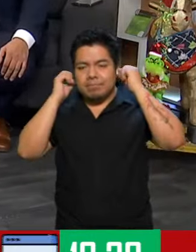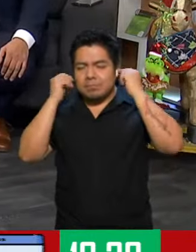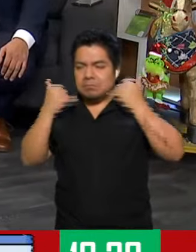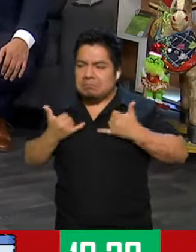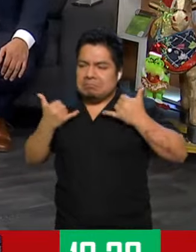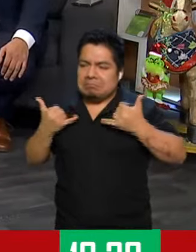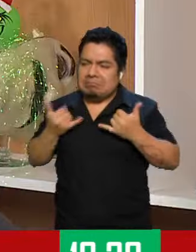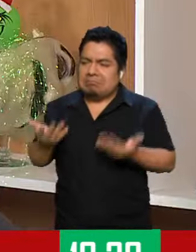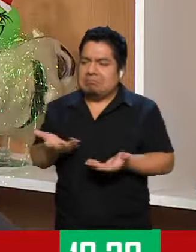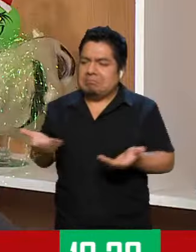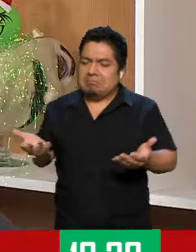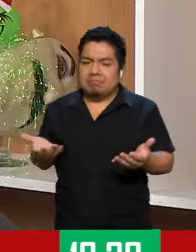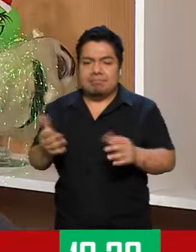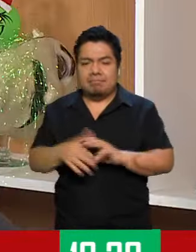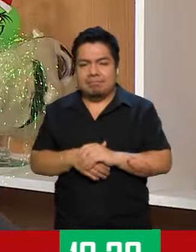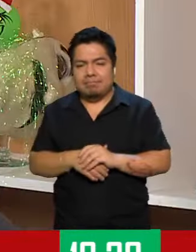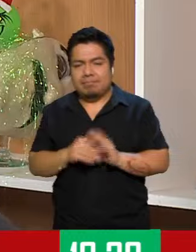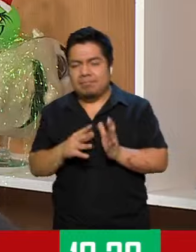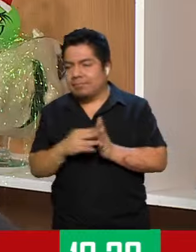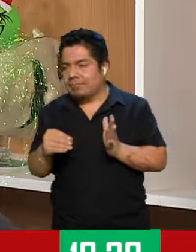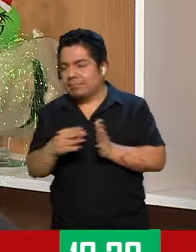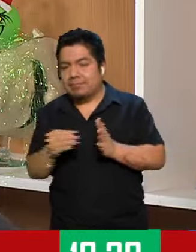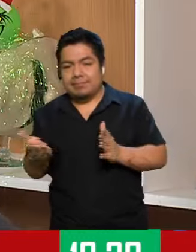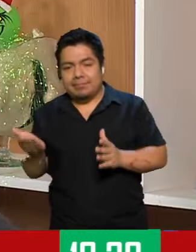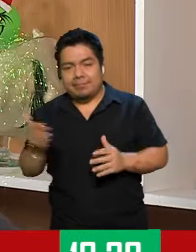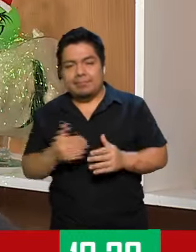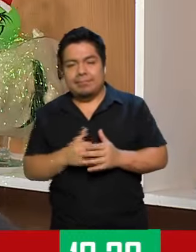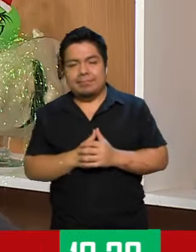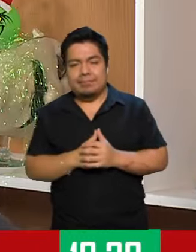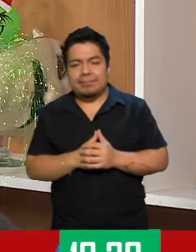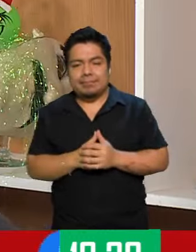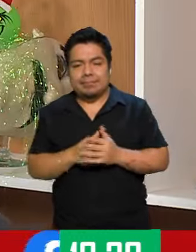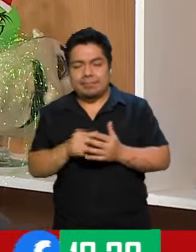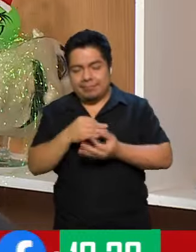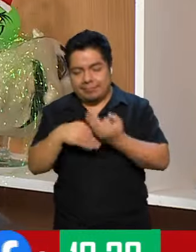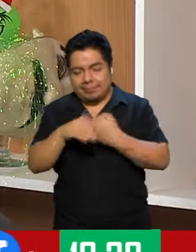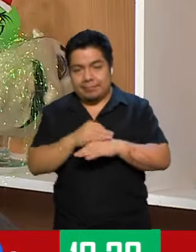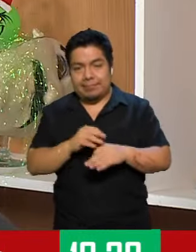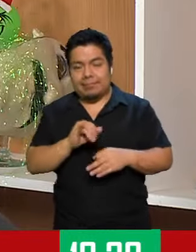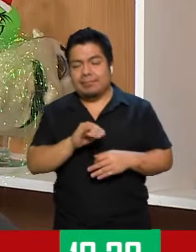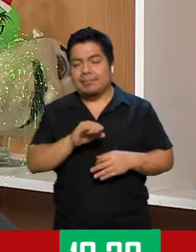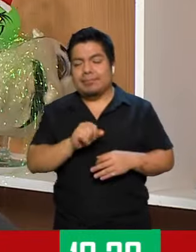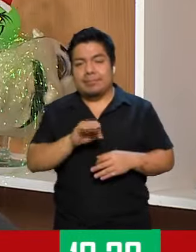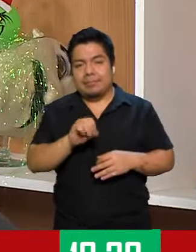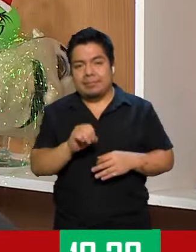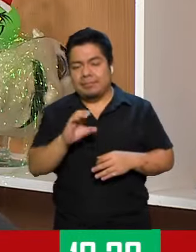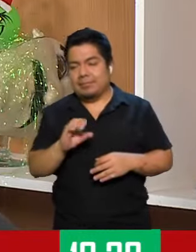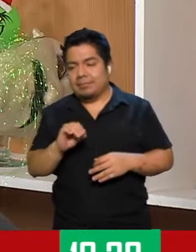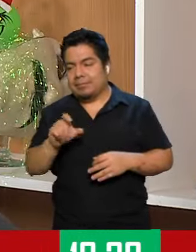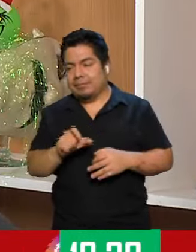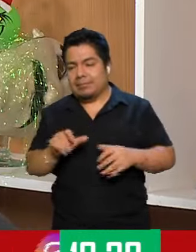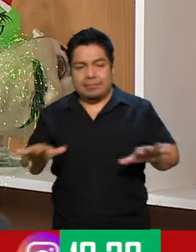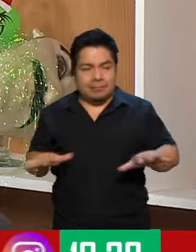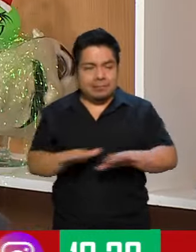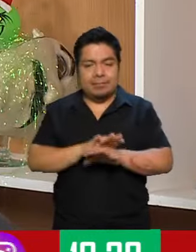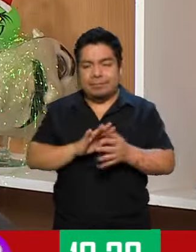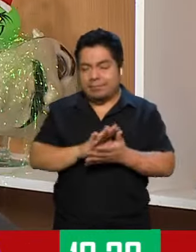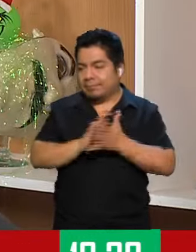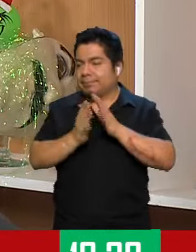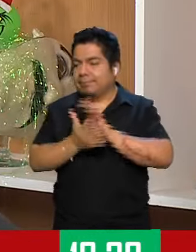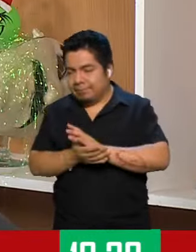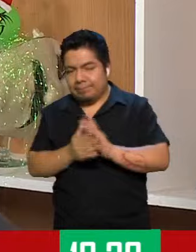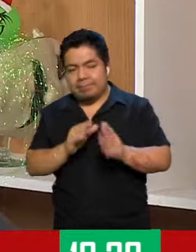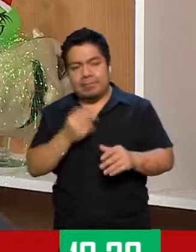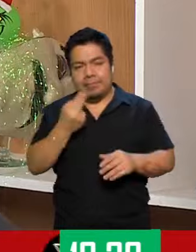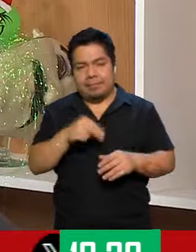papel? ¿Qué sí. le estoy diciendo yo? Copias. Adelante. Pues nos tocó transformar el Info de la Ciudad de México. Te cae. Y crear lo que hemos denominado el